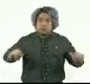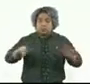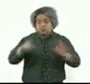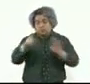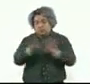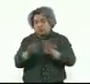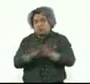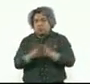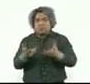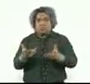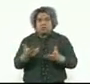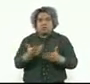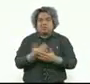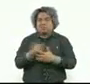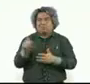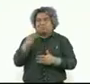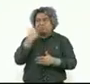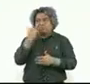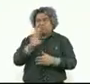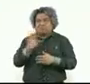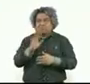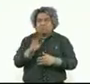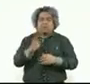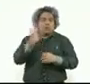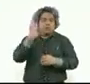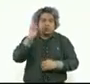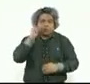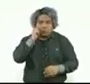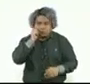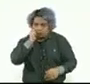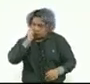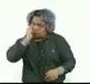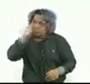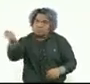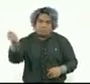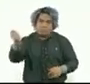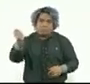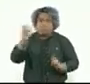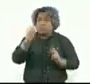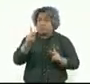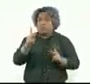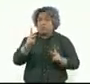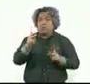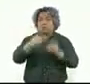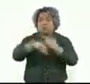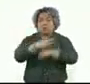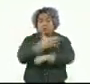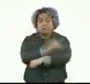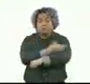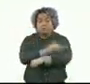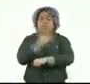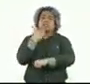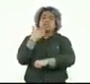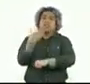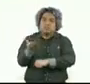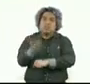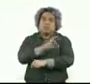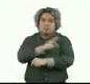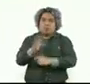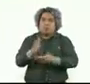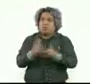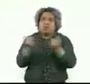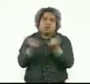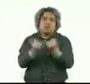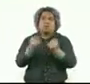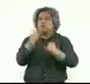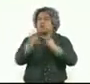que nadie se quede con las ganas de vacunarse porque vamos a aplicar por Sputnik. Al contrario, la vacuna que estemos aplicando, todas y cada una de ellas han pasado por procesos